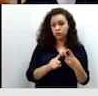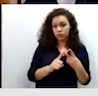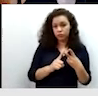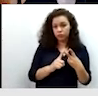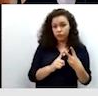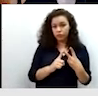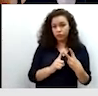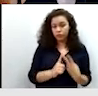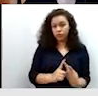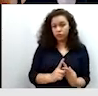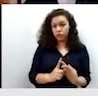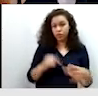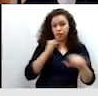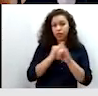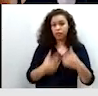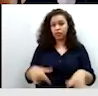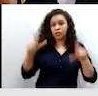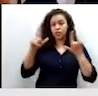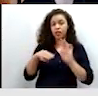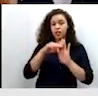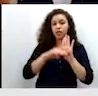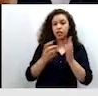el portal de medidas sanitarias COVID-19